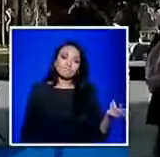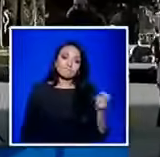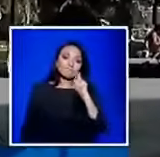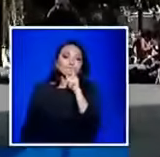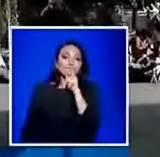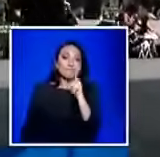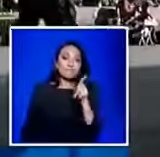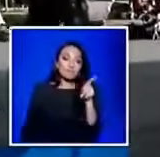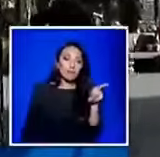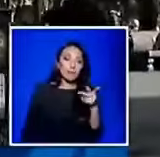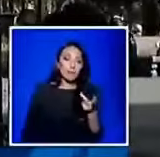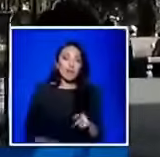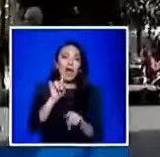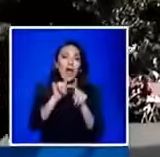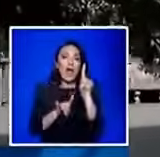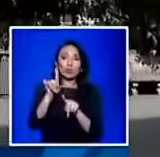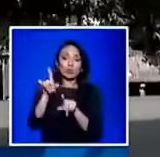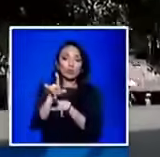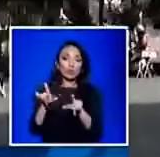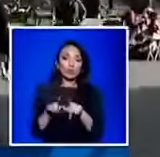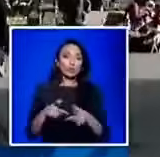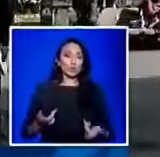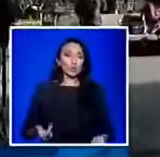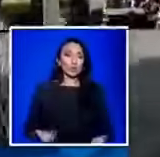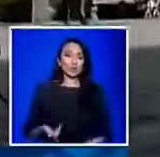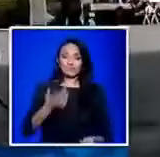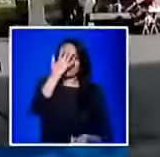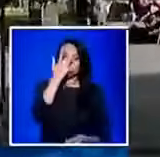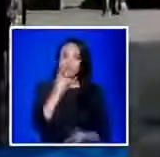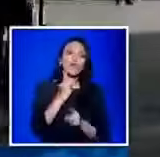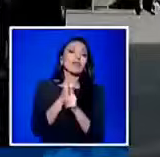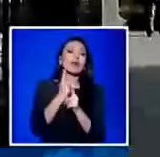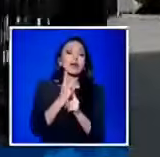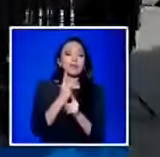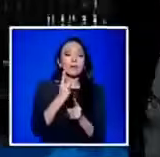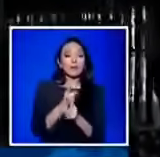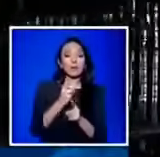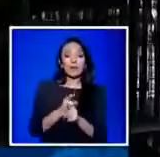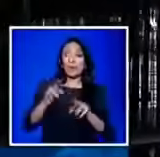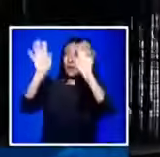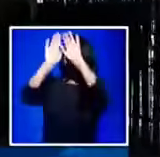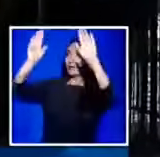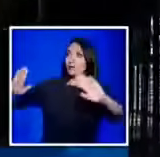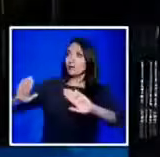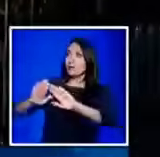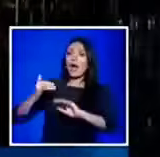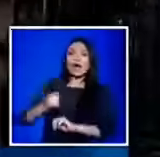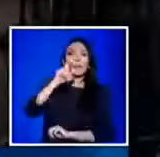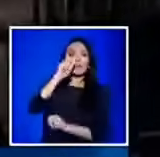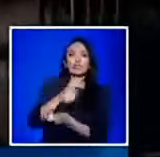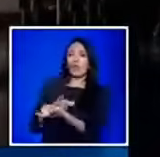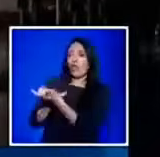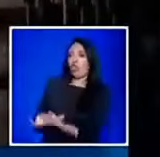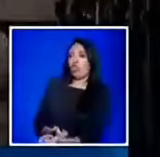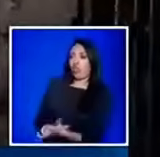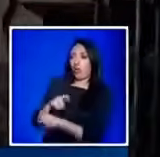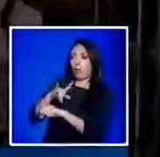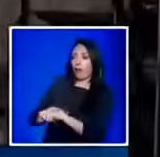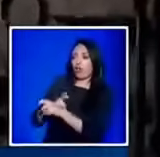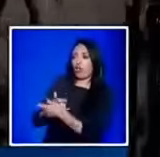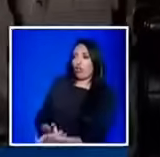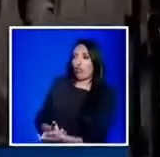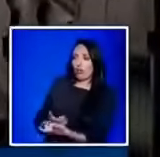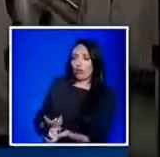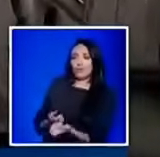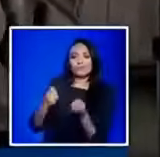ese tipo de medidas en varios lugares, porque bueno, realmente las fachadas, por ejemplo, se han convertido en urinarios, ¿no? Y contrasta